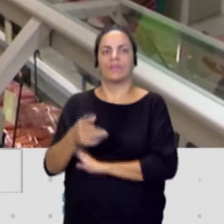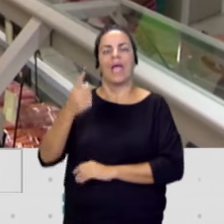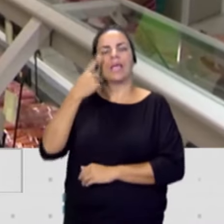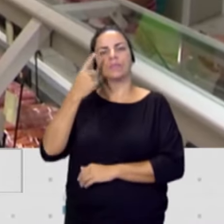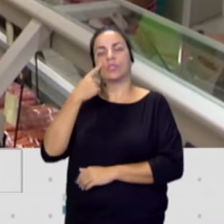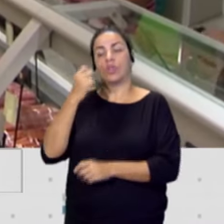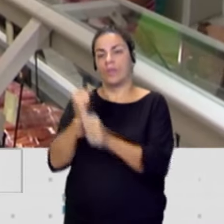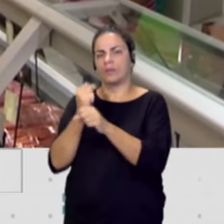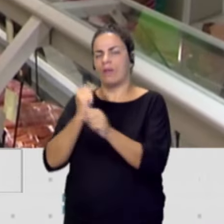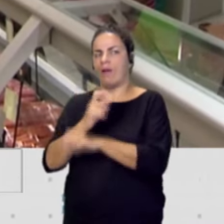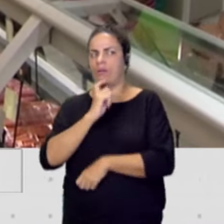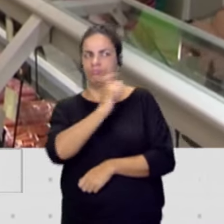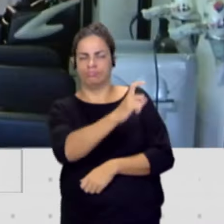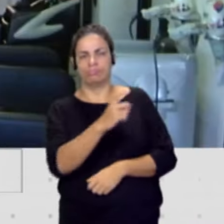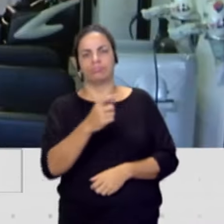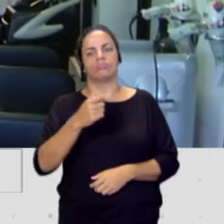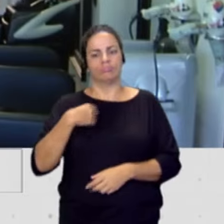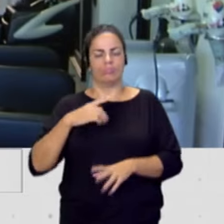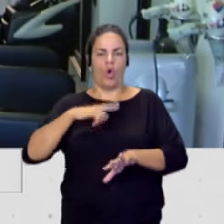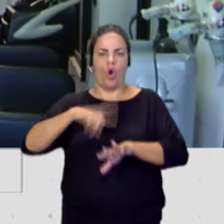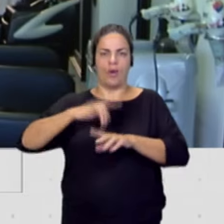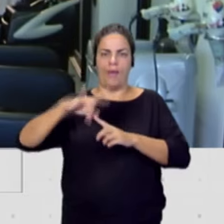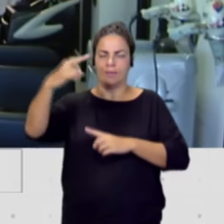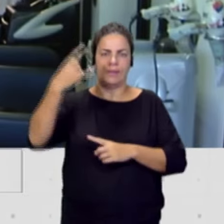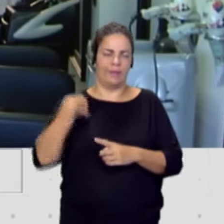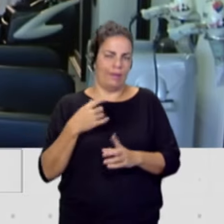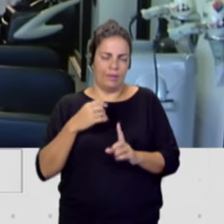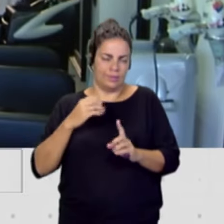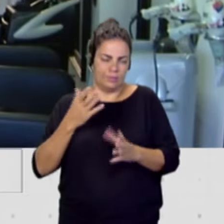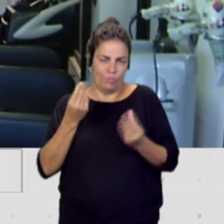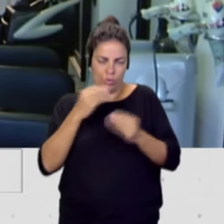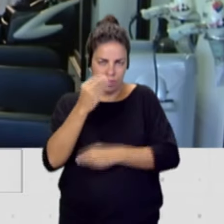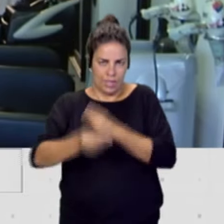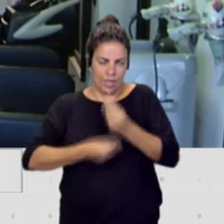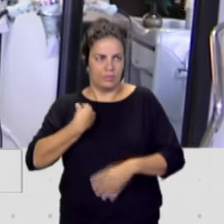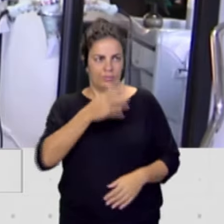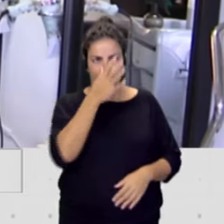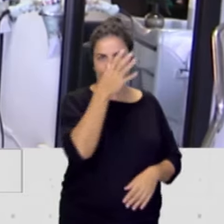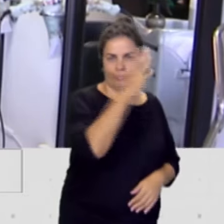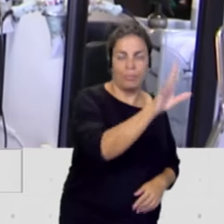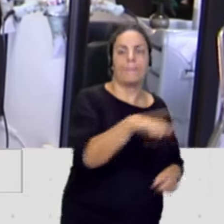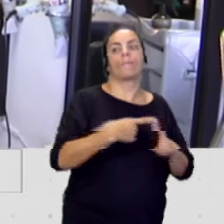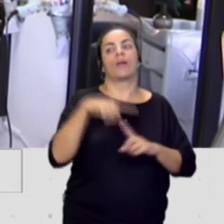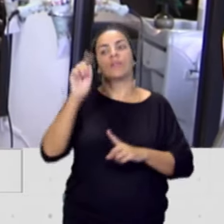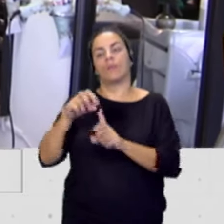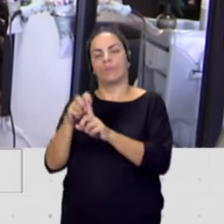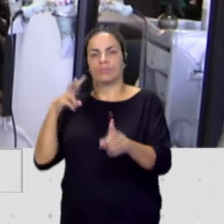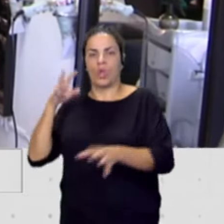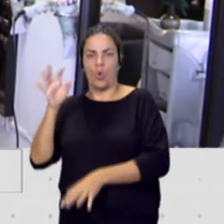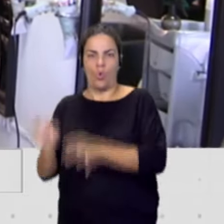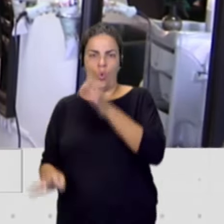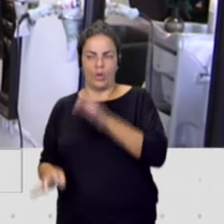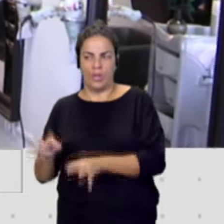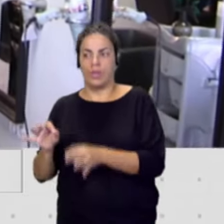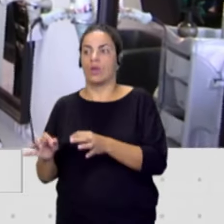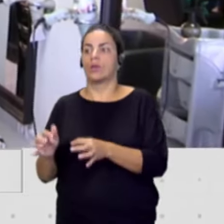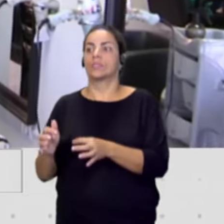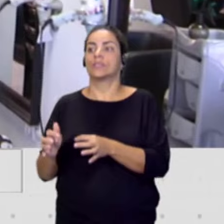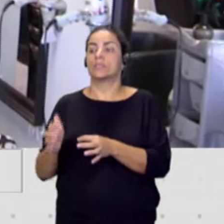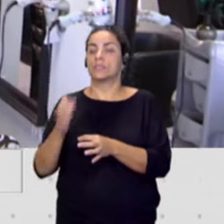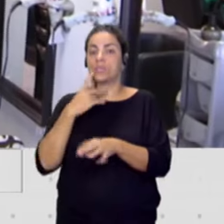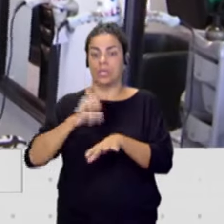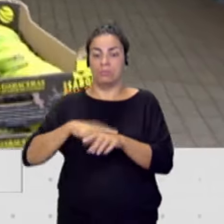el abuso de horas extraordinarias y, bueno, jurídicamente, por supuesto que también, si en el tiempo no son